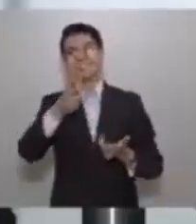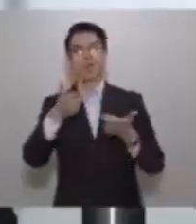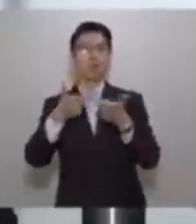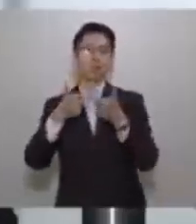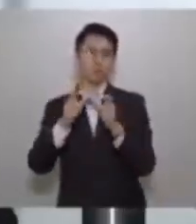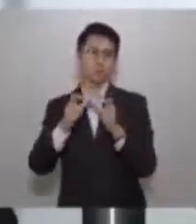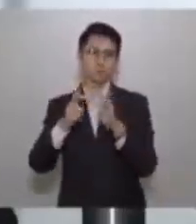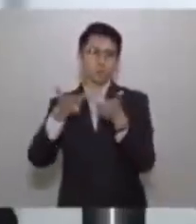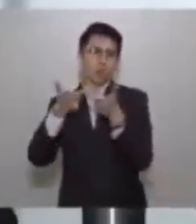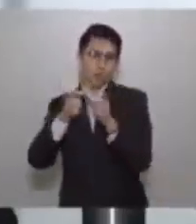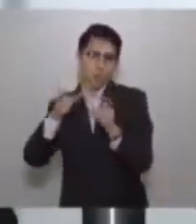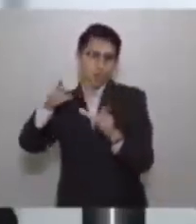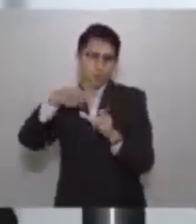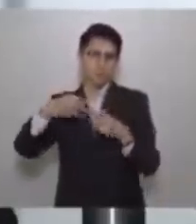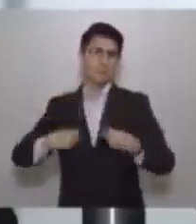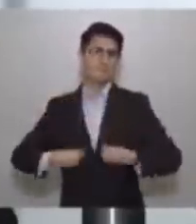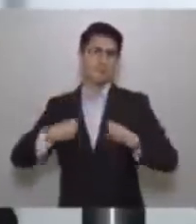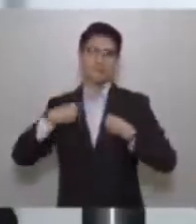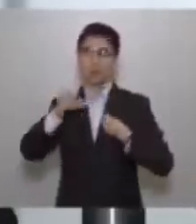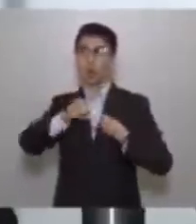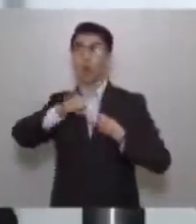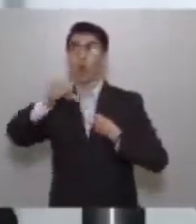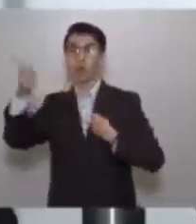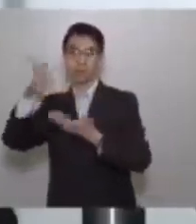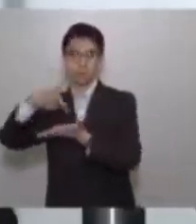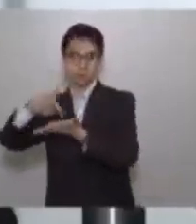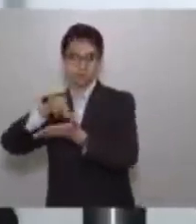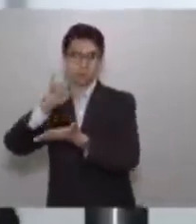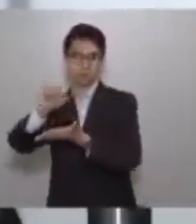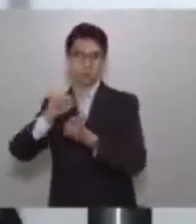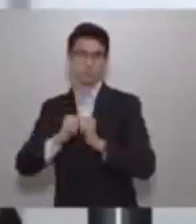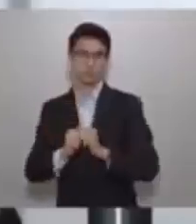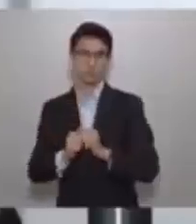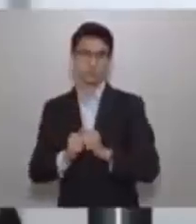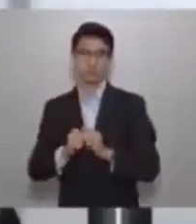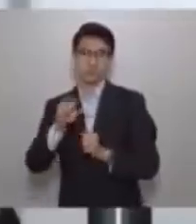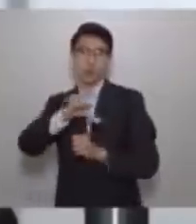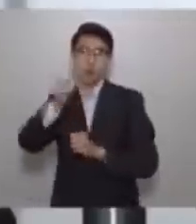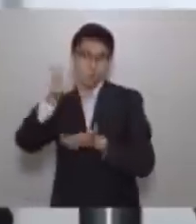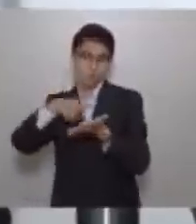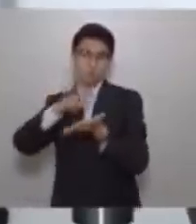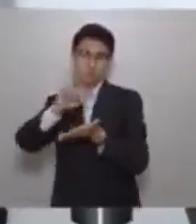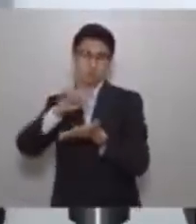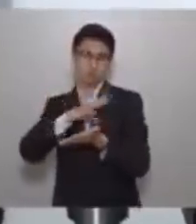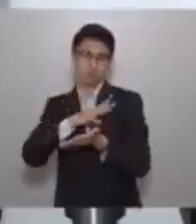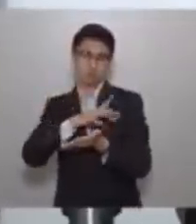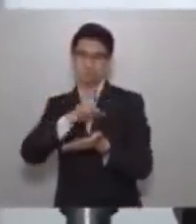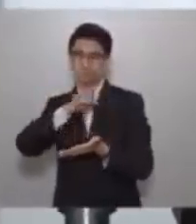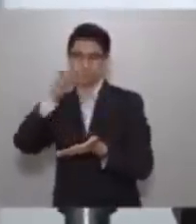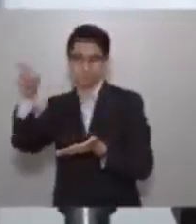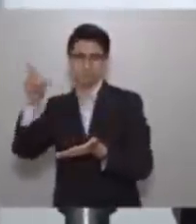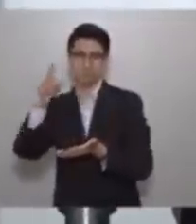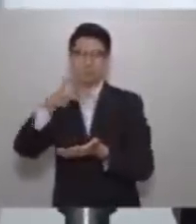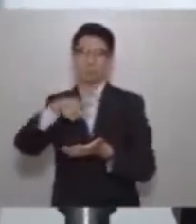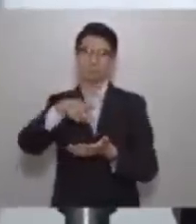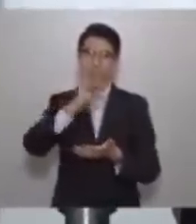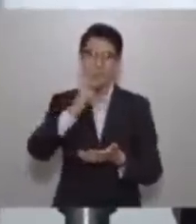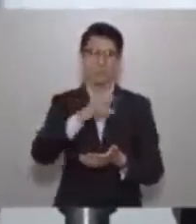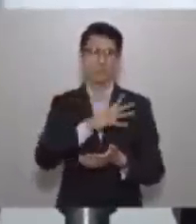pugna deriva de pues rivalidad y